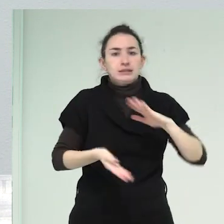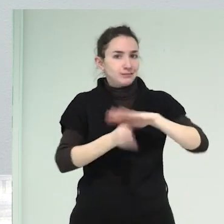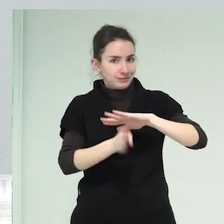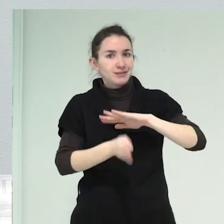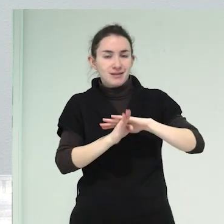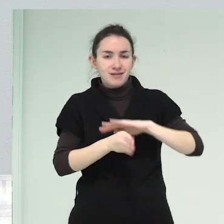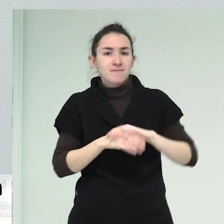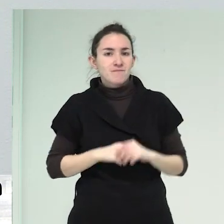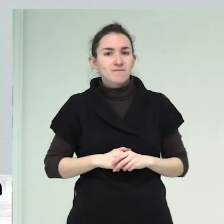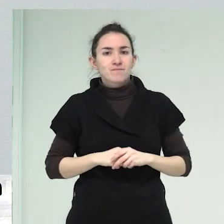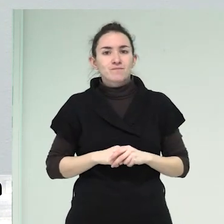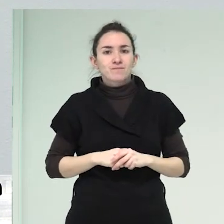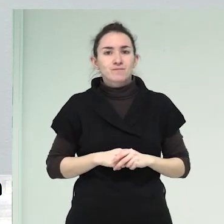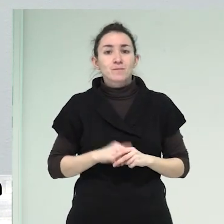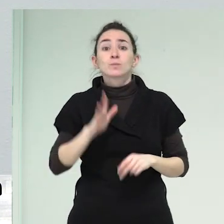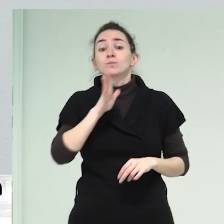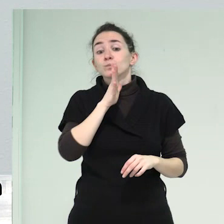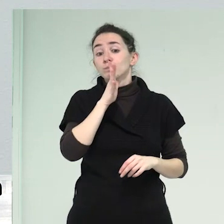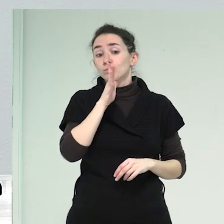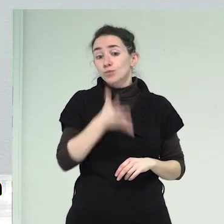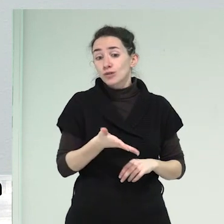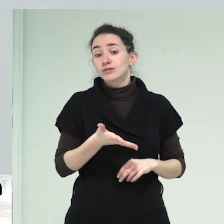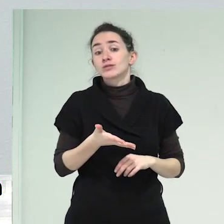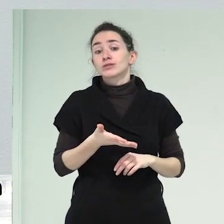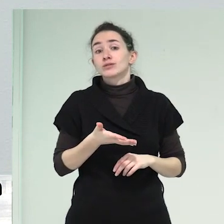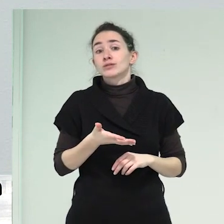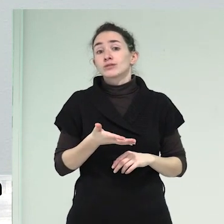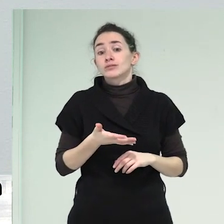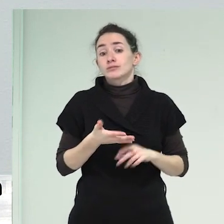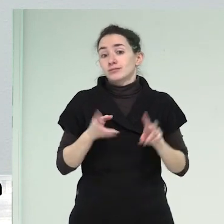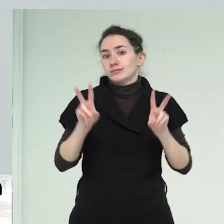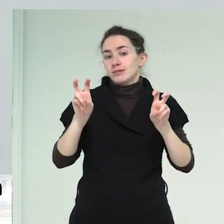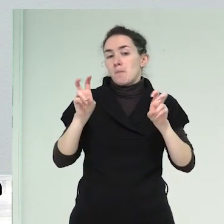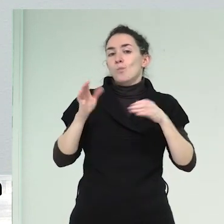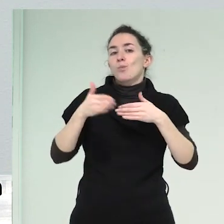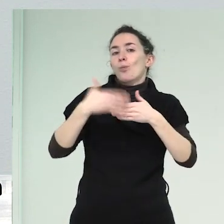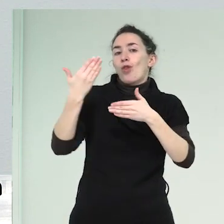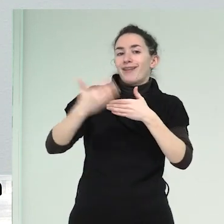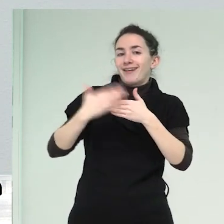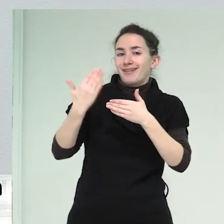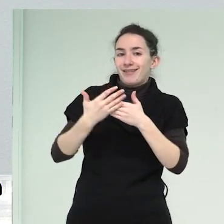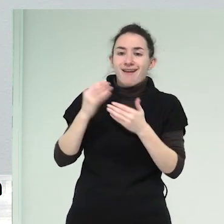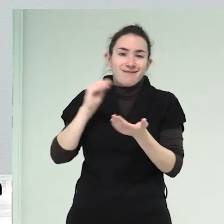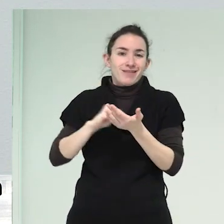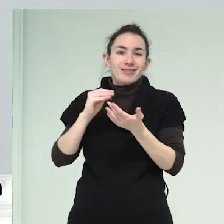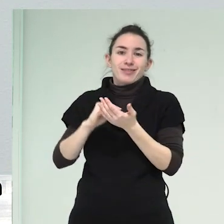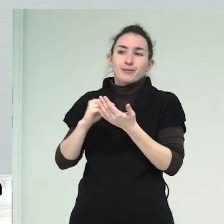que continúa. Es por ello que cuando la modernidad nos habla de